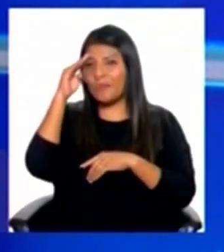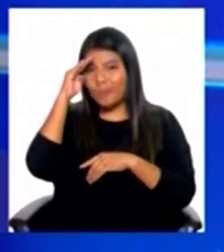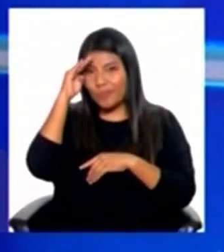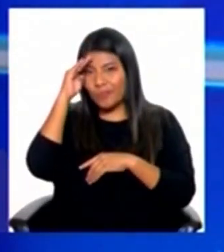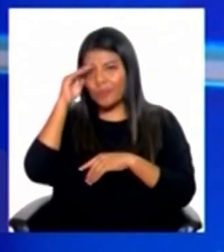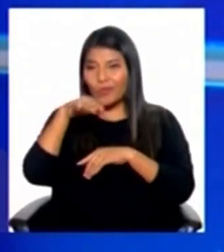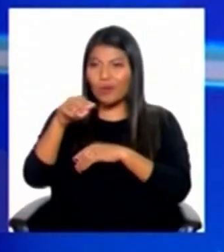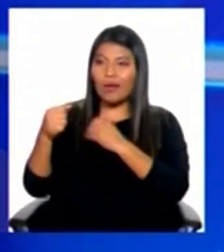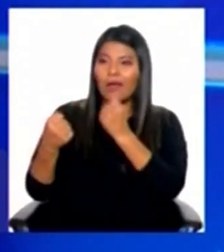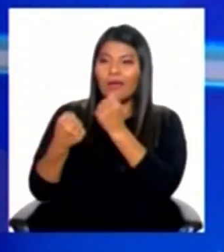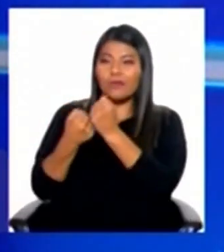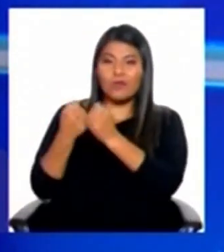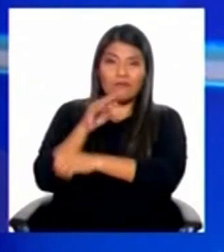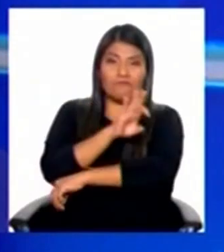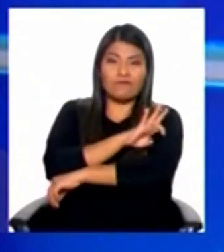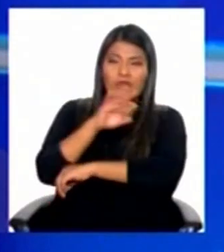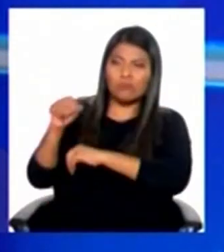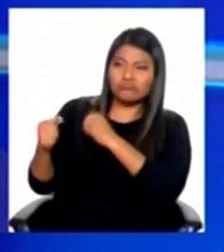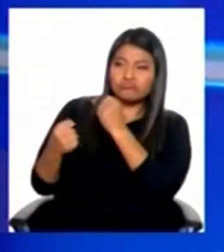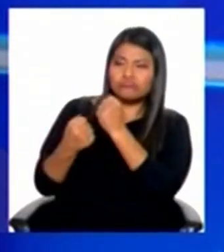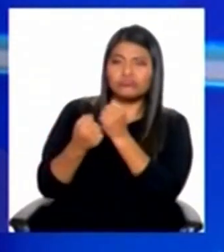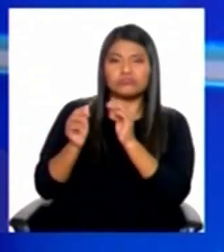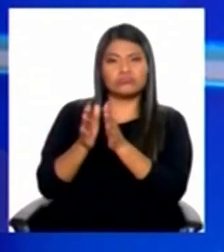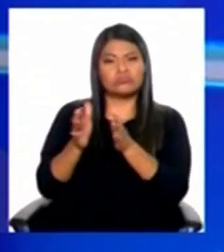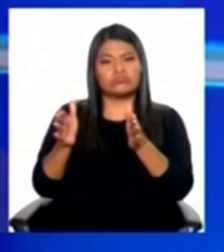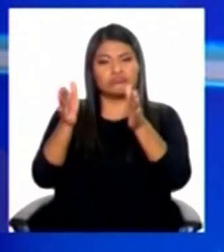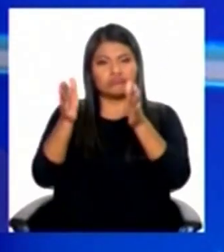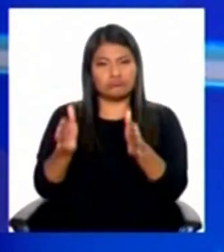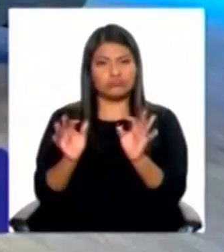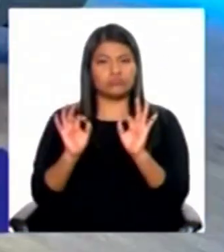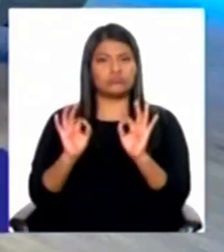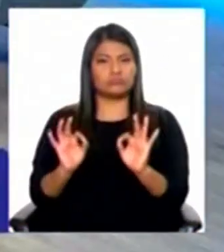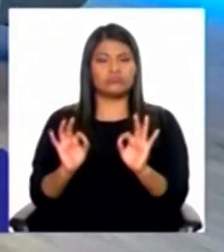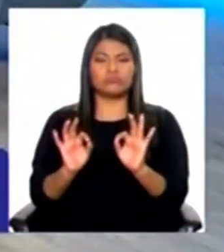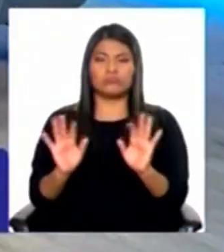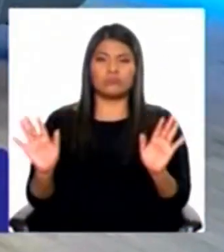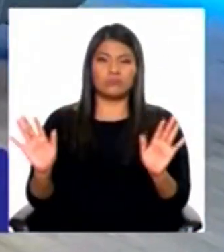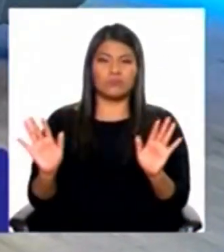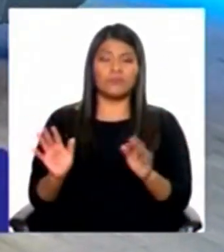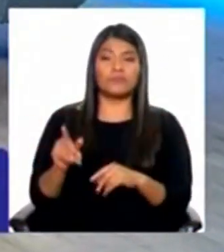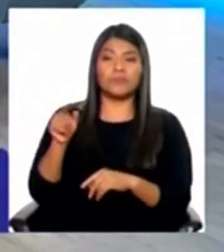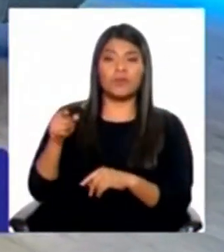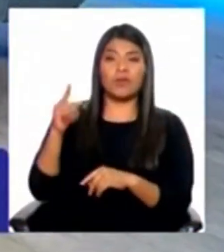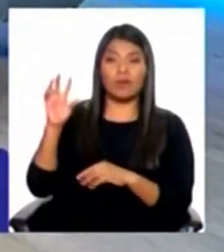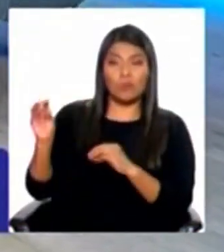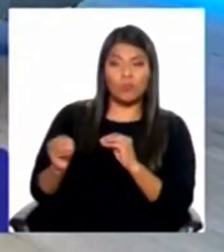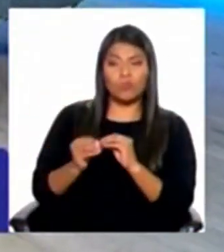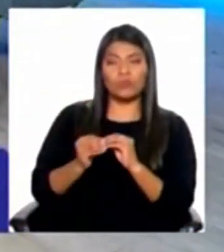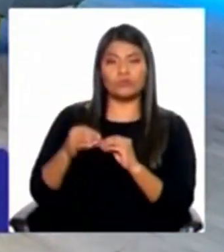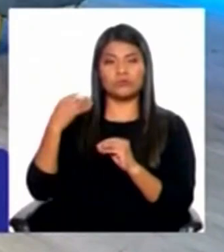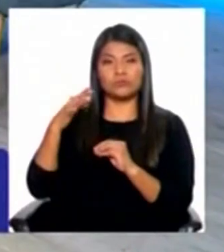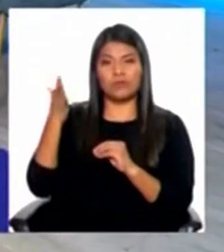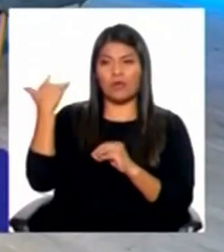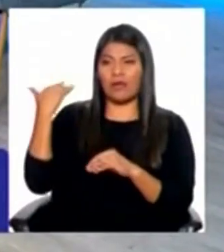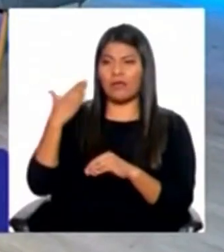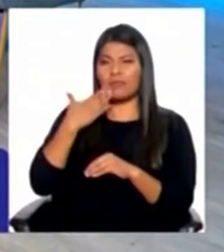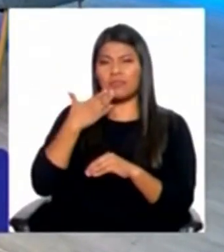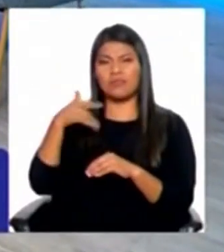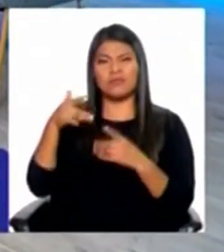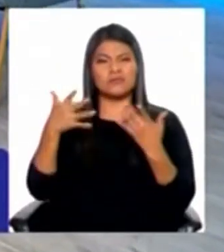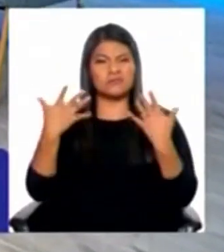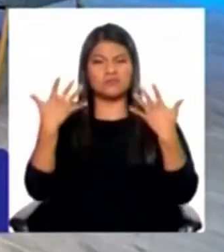con ayuda de la fiscalía y poner coto a ello. Sin embargo, vemos de que en casos aún sean más paradigmáticos como estos, en